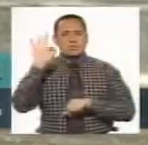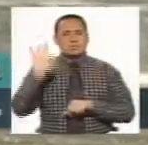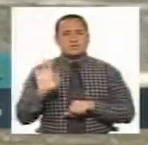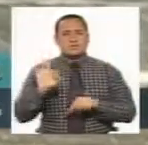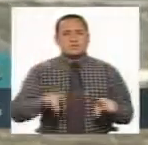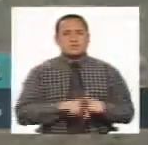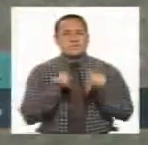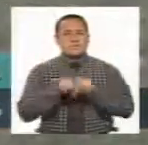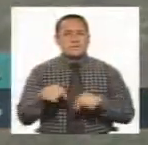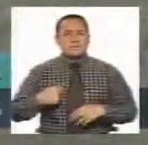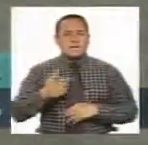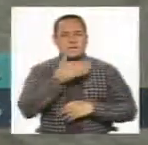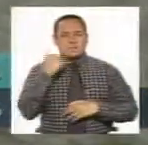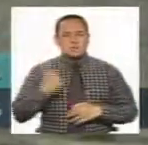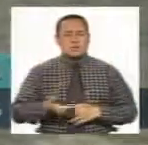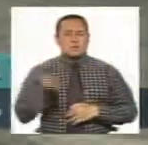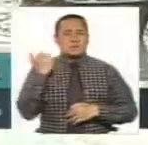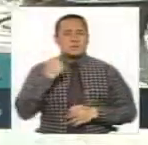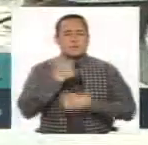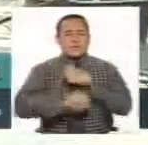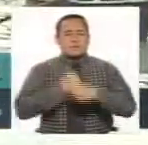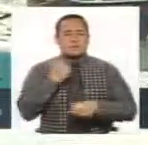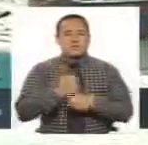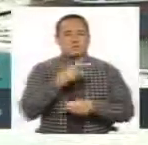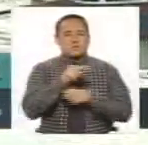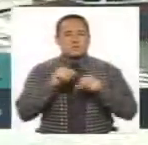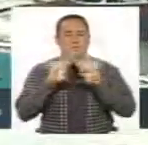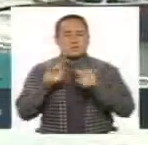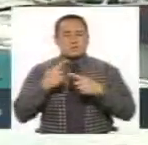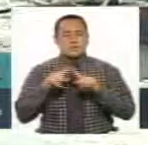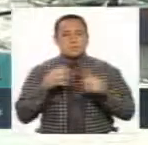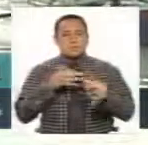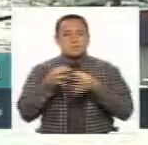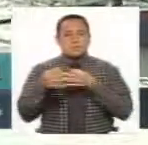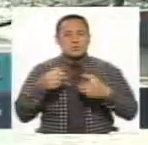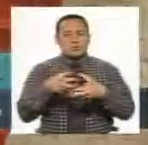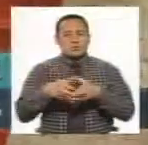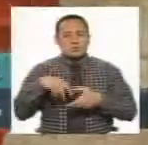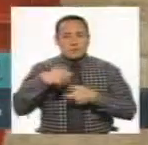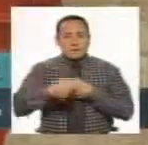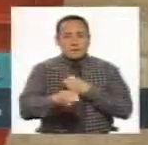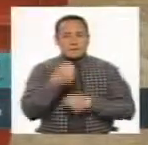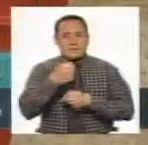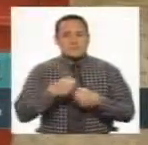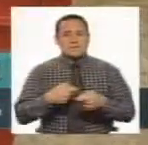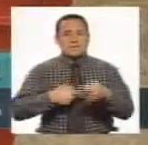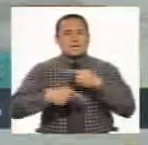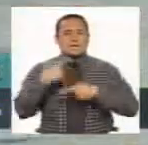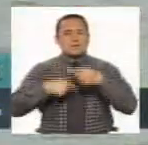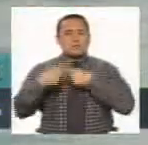7.79%, el mejor desde el 2009. Sin embargo, el sector pesquero retrocedió en